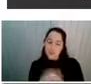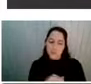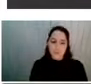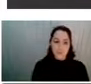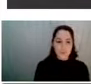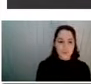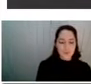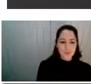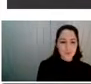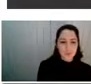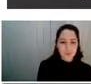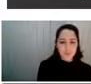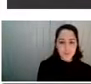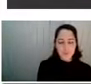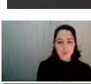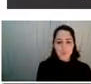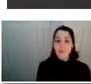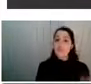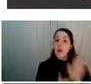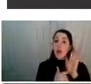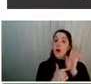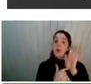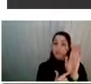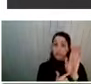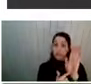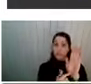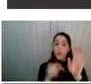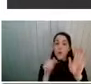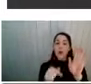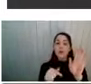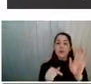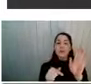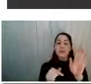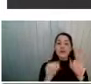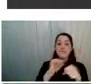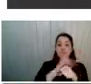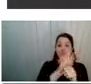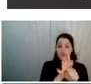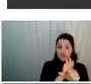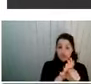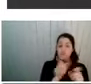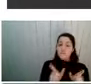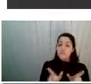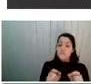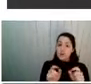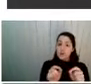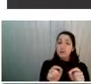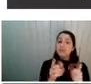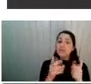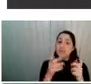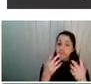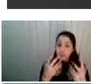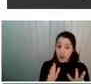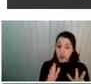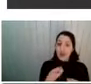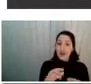Así se ha visto que este genoma viral, que este virus, tiene 30.000 pares de base, un poco menos.